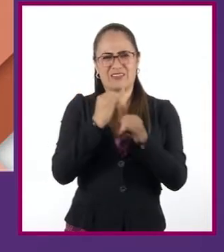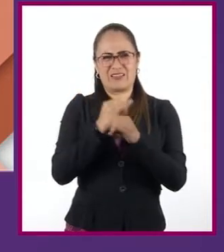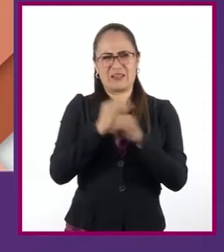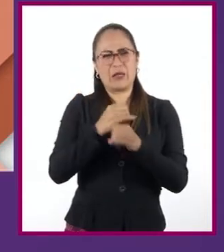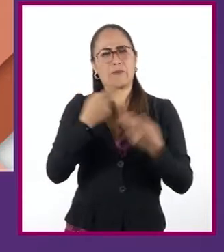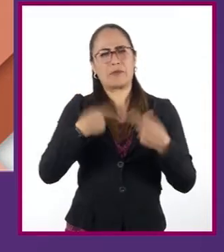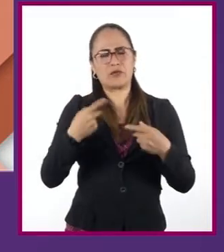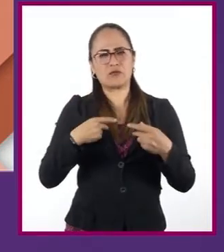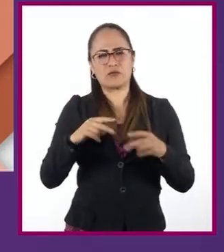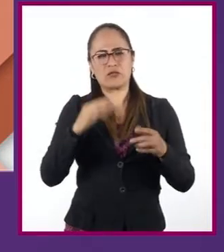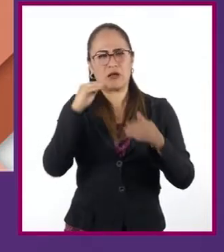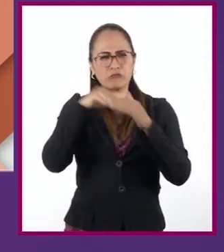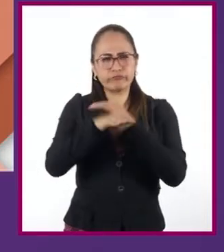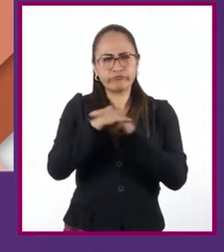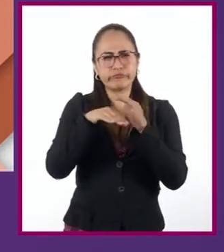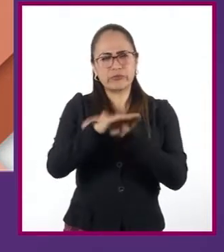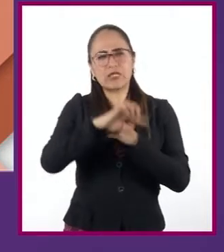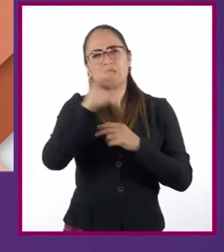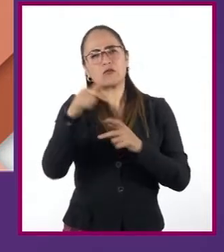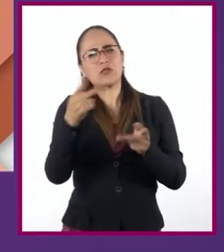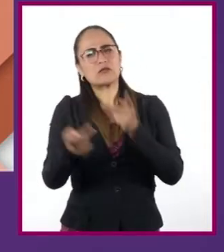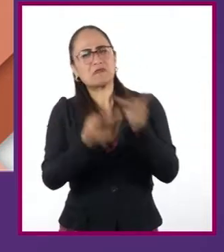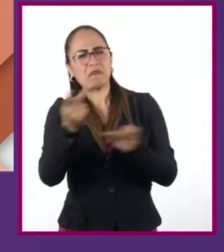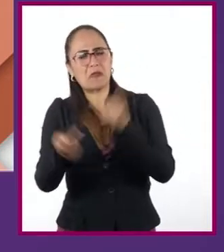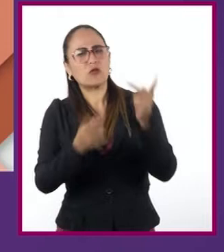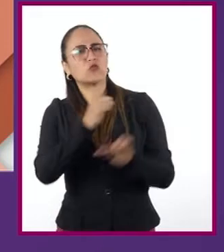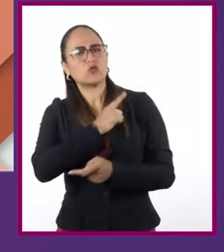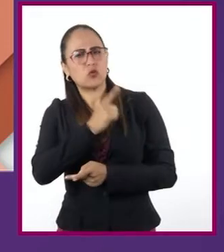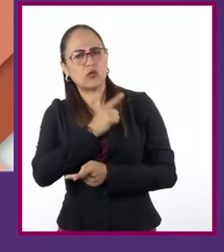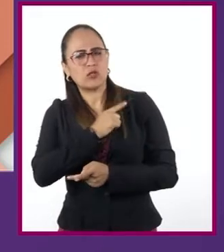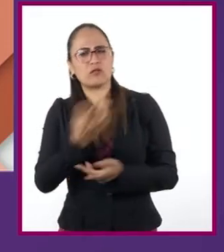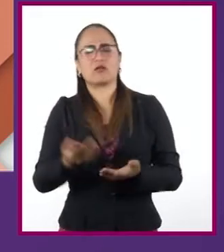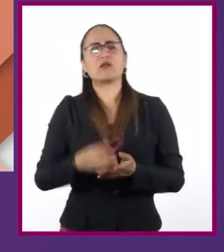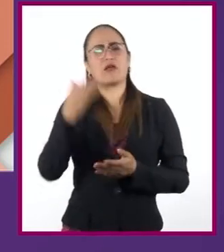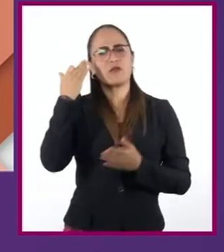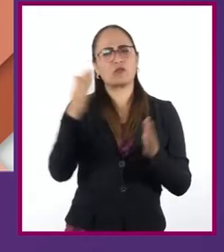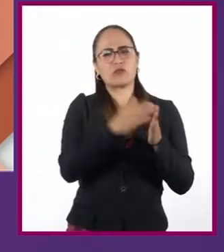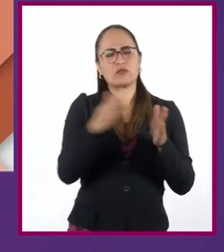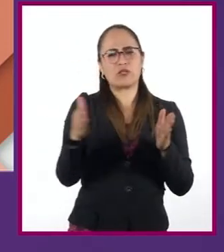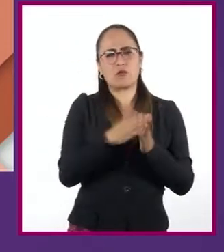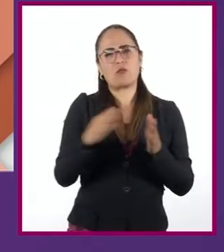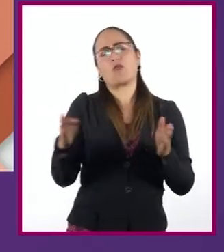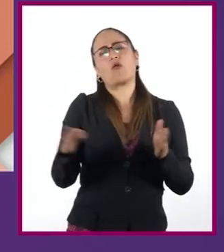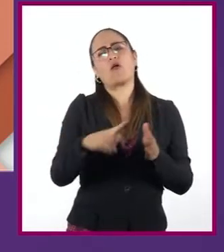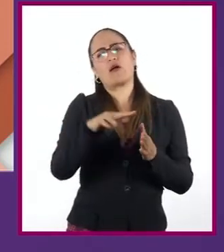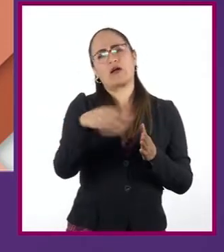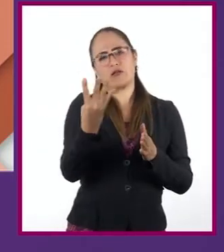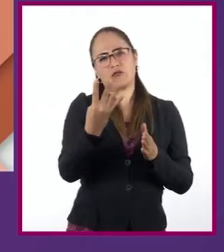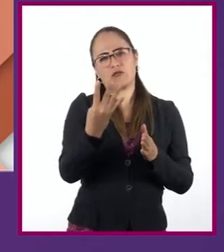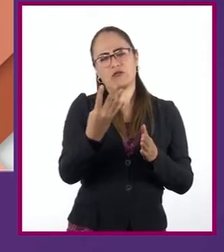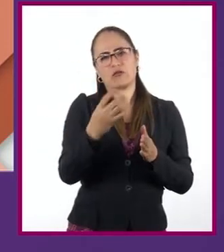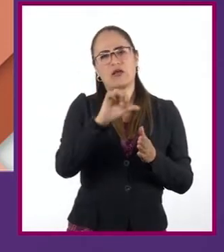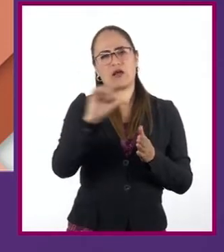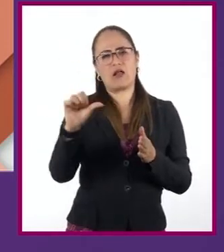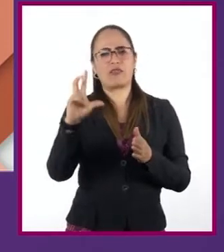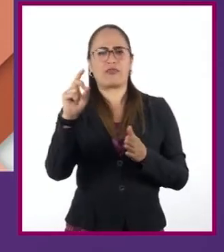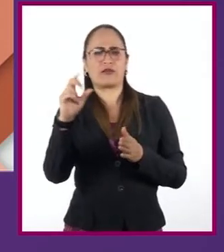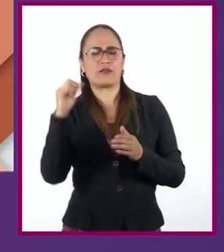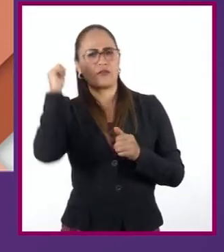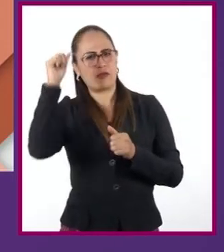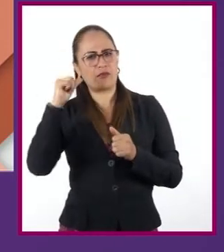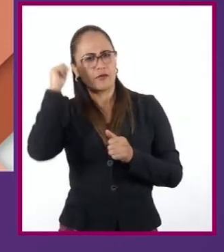el cuestionario en línea. Periodo de levantamiento, del 14 al 30 de abril. Población